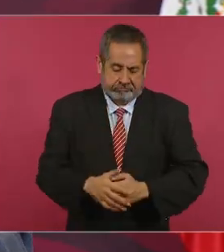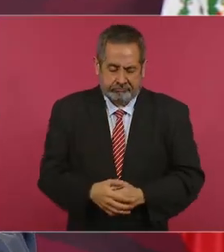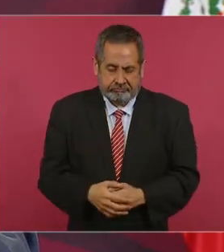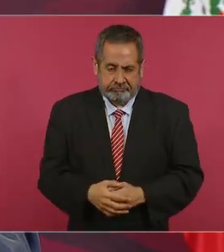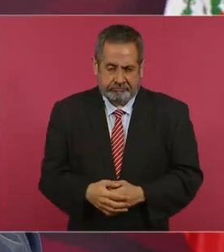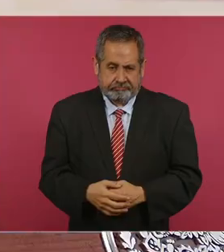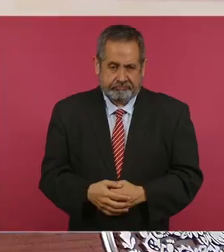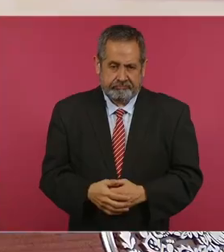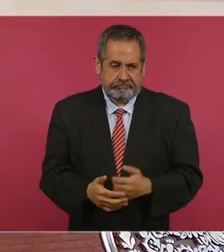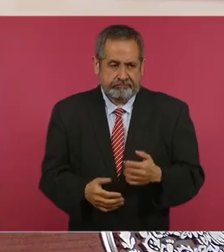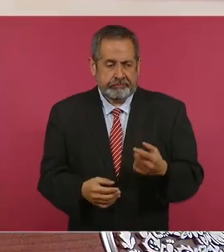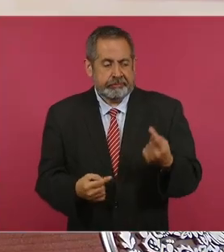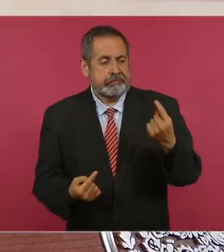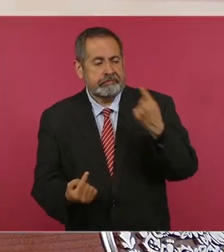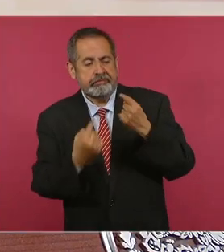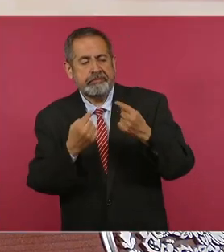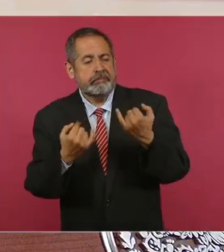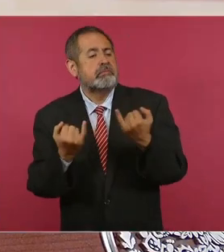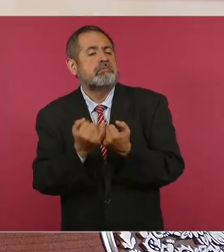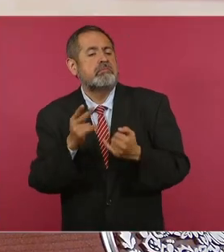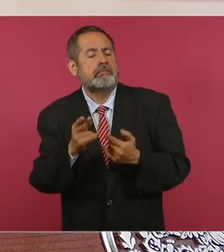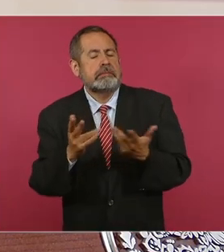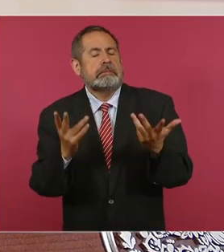no se resiste.